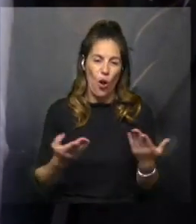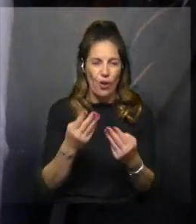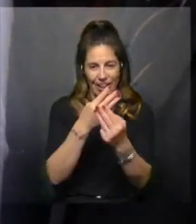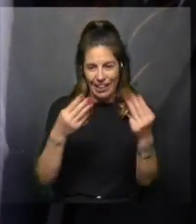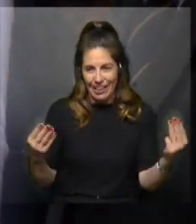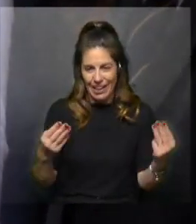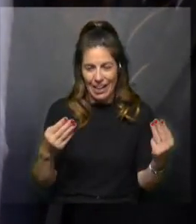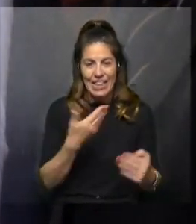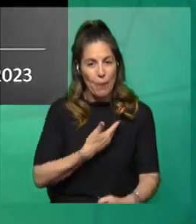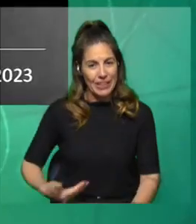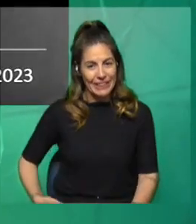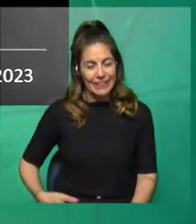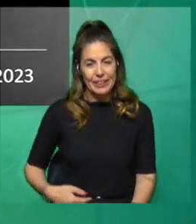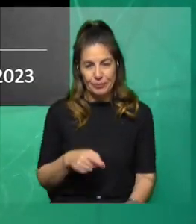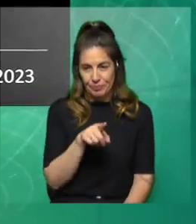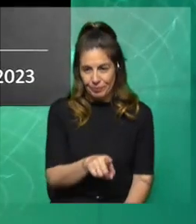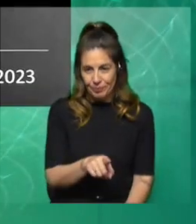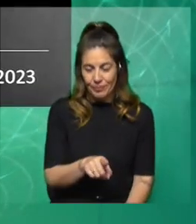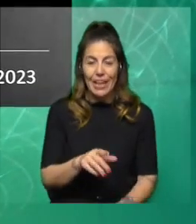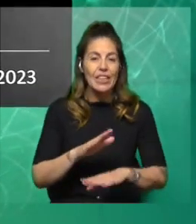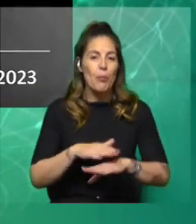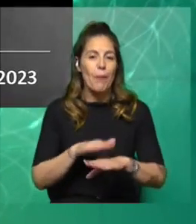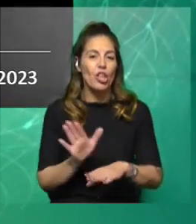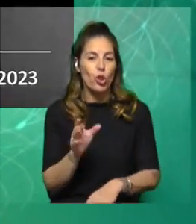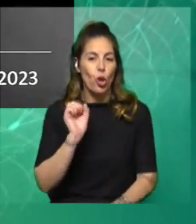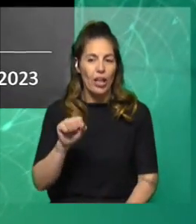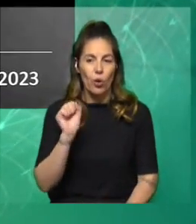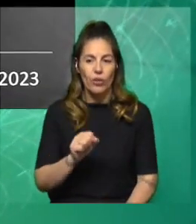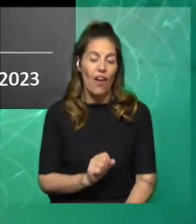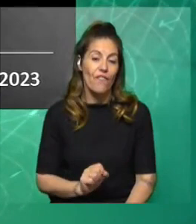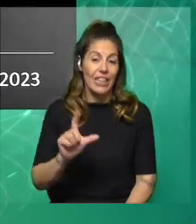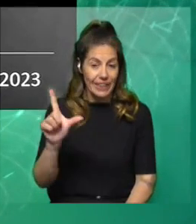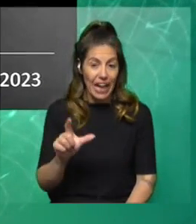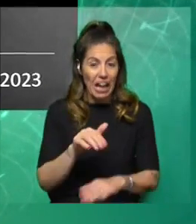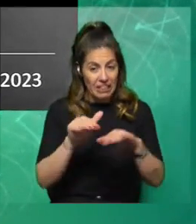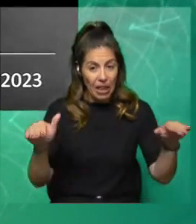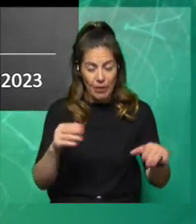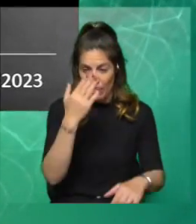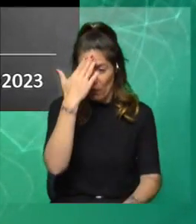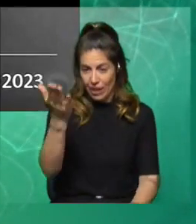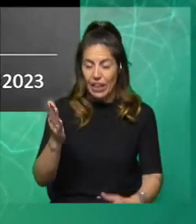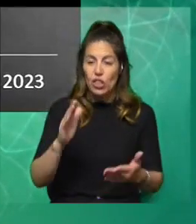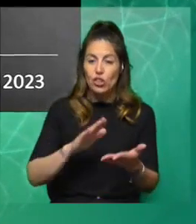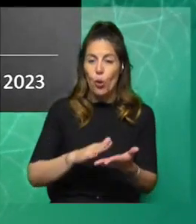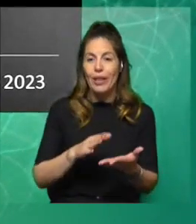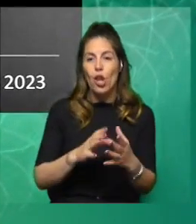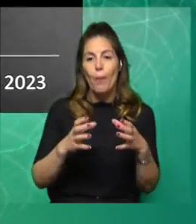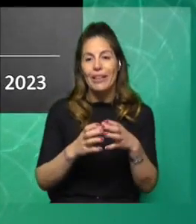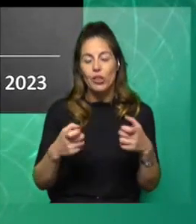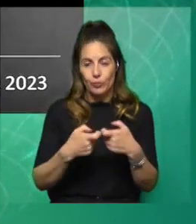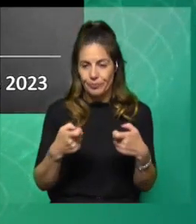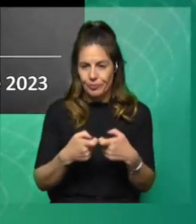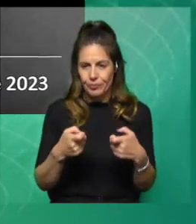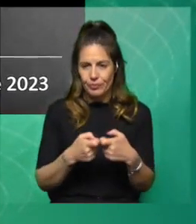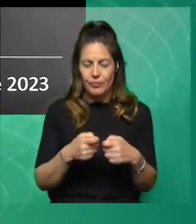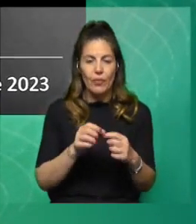el presidente en particular. En este momento, todas las encuestadoras muestran una ventaja bastante estable del Frente Amplio sobre los partidos de la coalición.